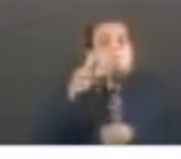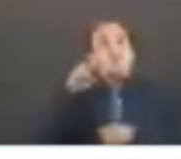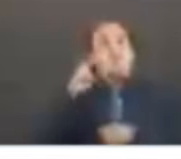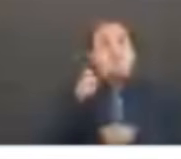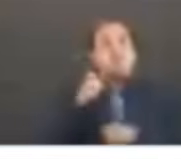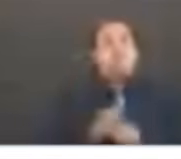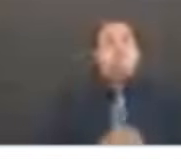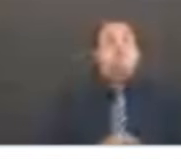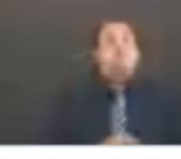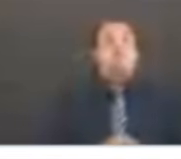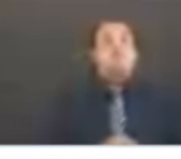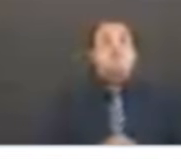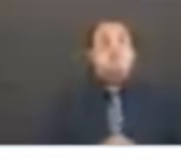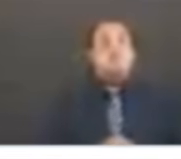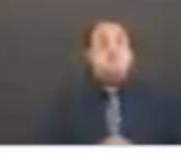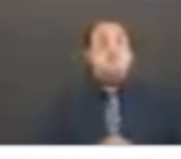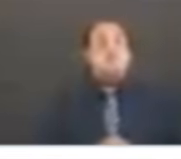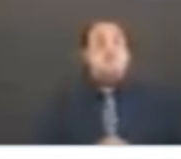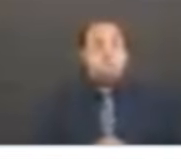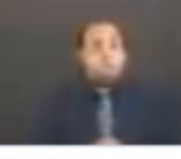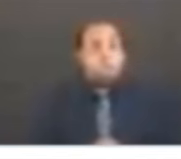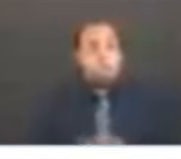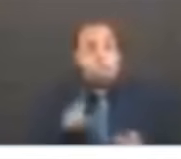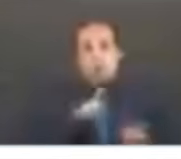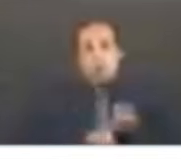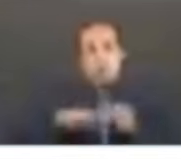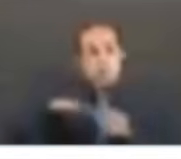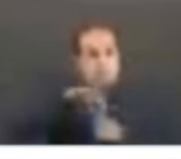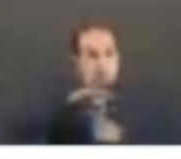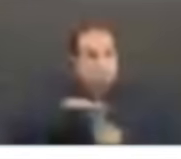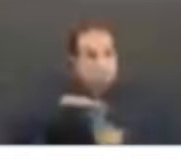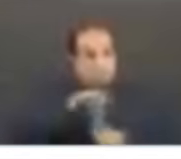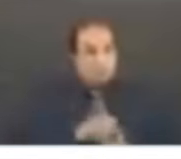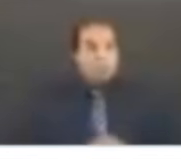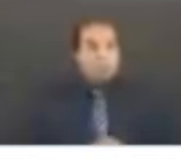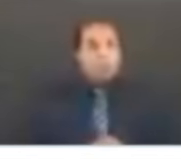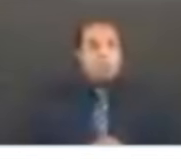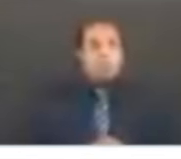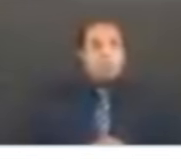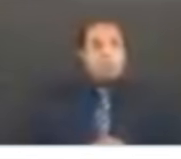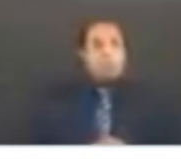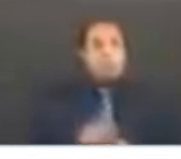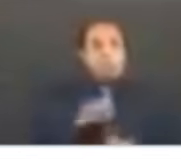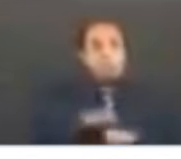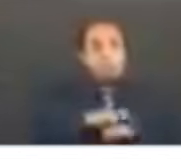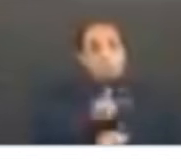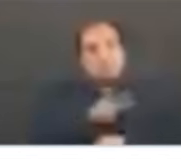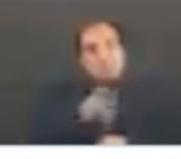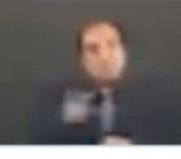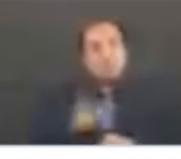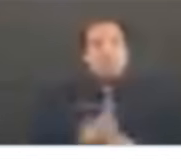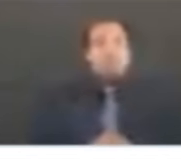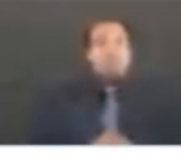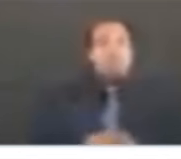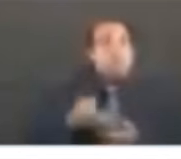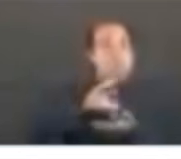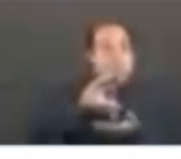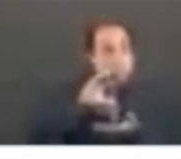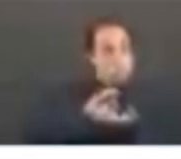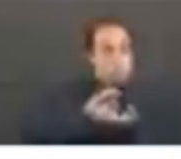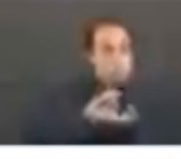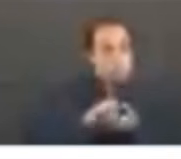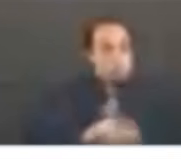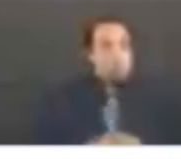bienestar. Particularmente, pues a las zonas que menos tienen, a las